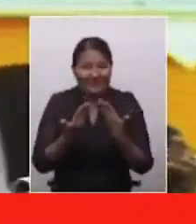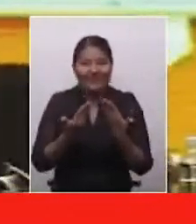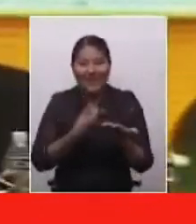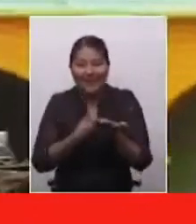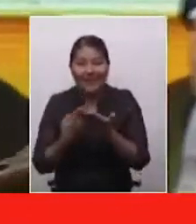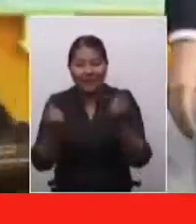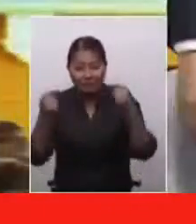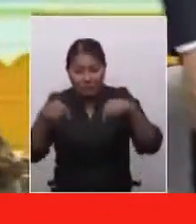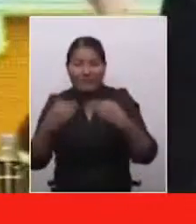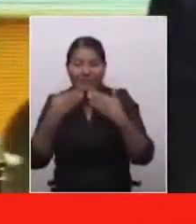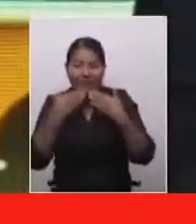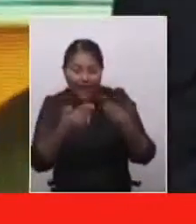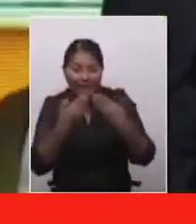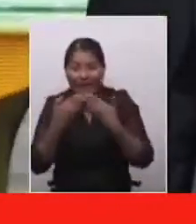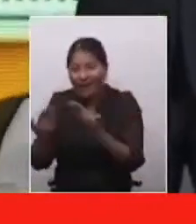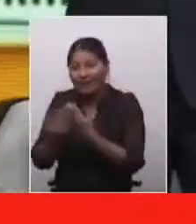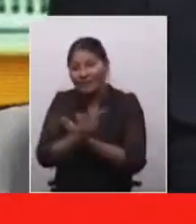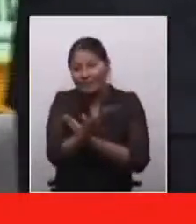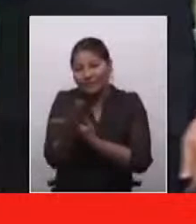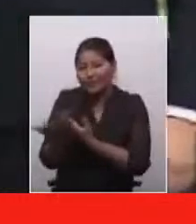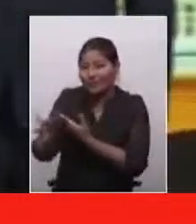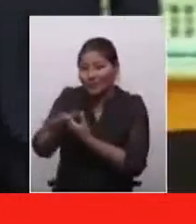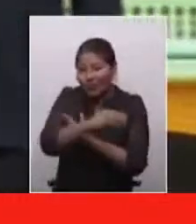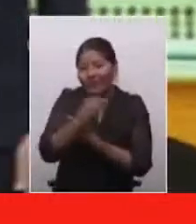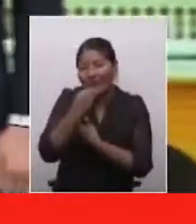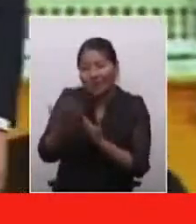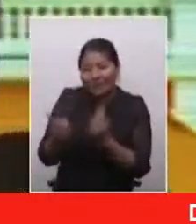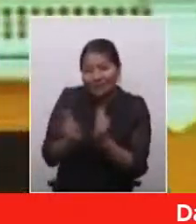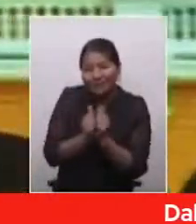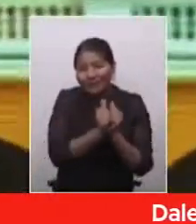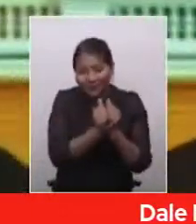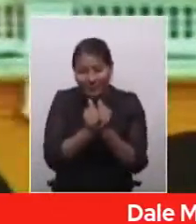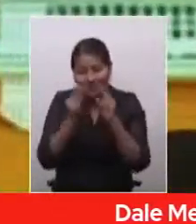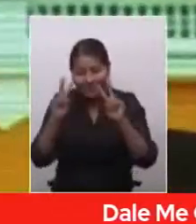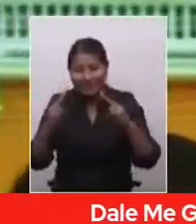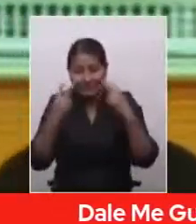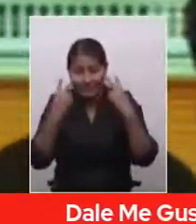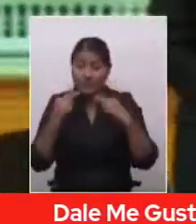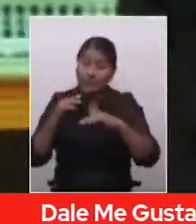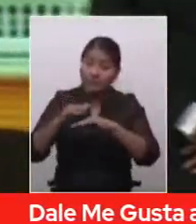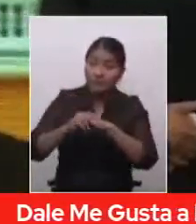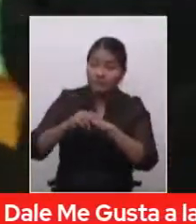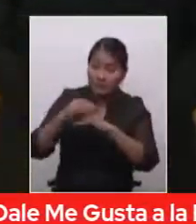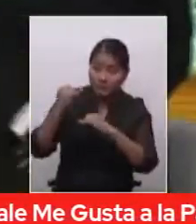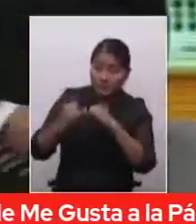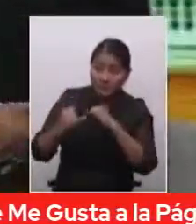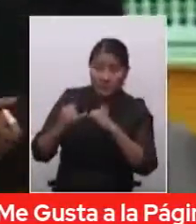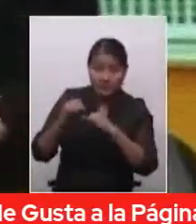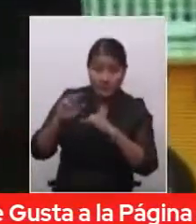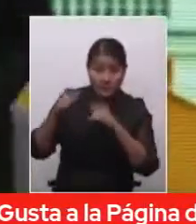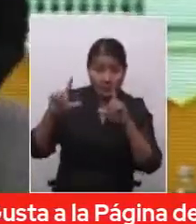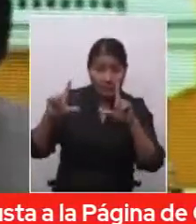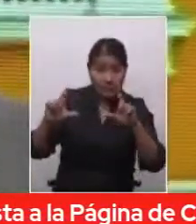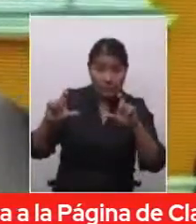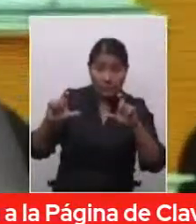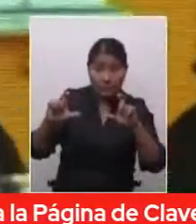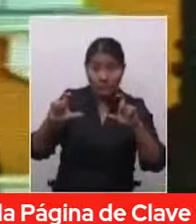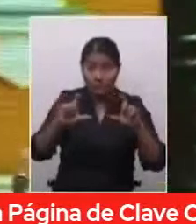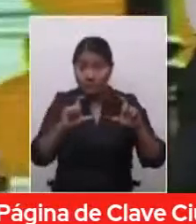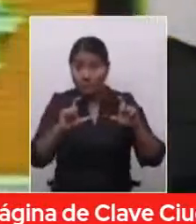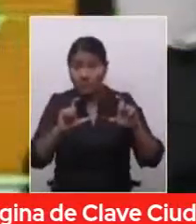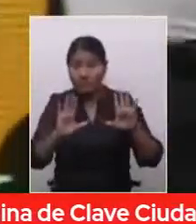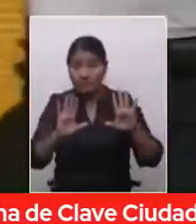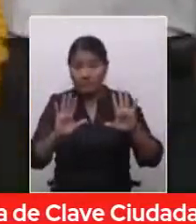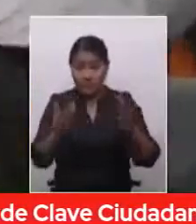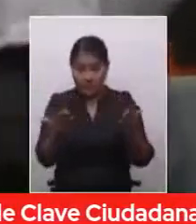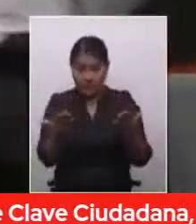debate. Gracias a todos por acompañarnos. Nos despedimos. Más adelante la foto. Ahí está, ahí. Si